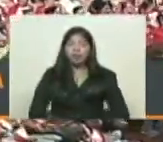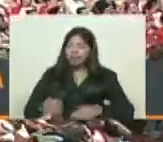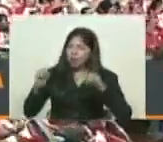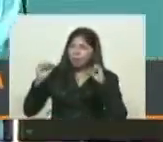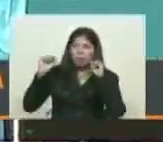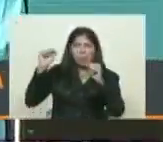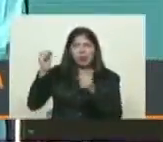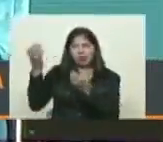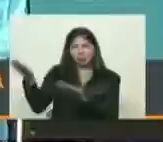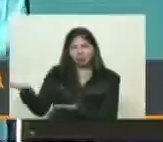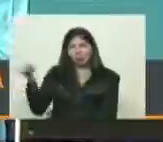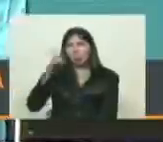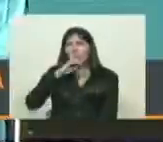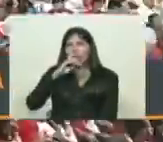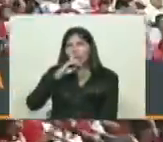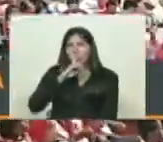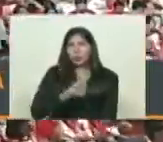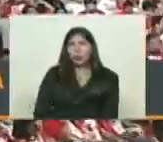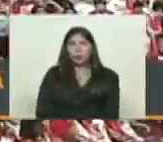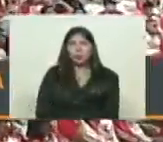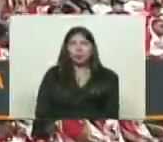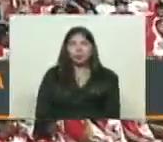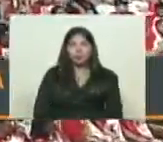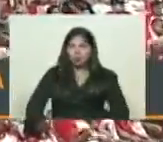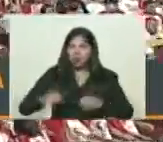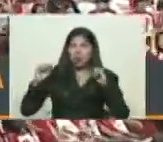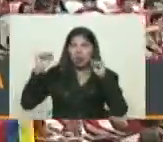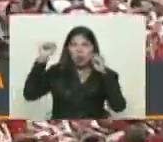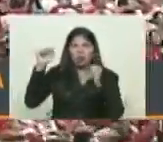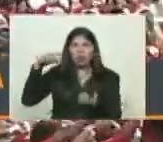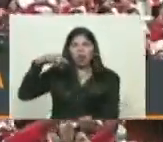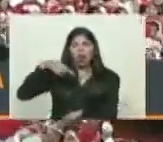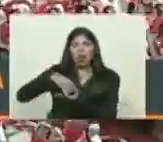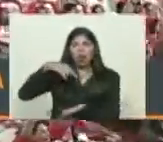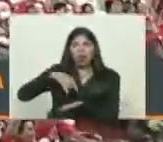Nicolás Maduro! ¡Viva! ¡Que viva Carabobo!